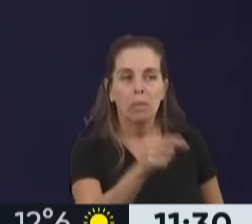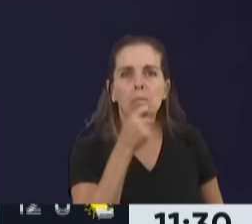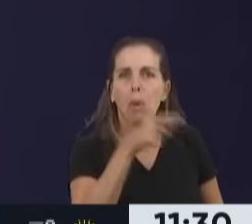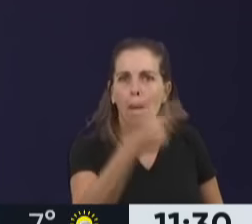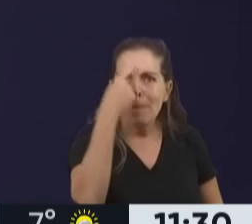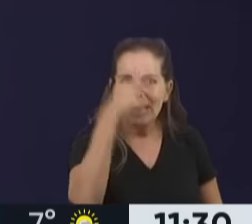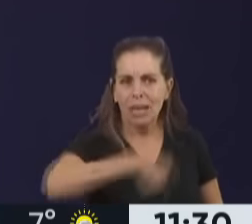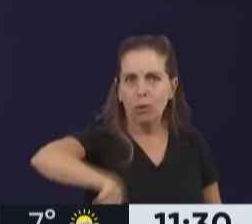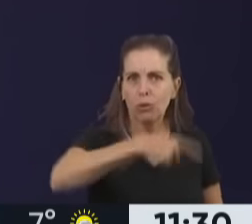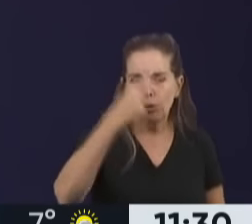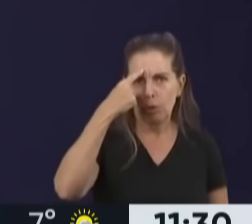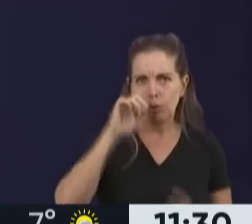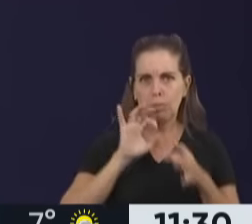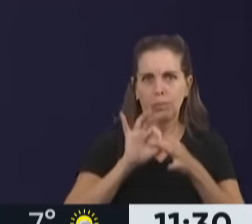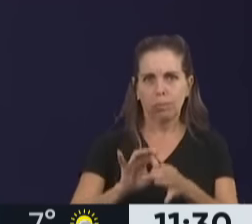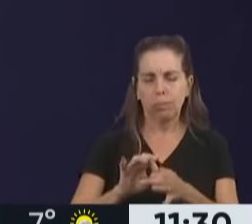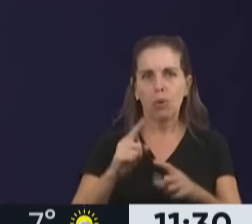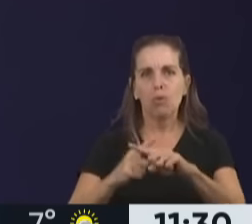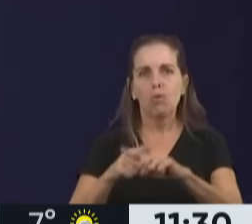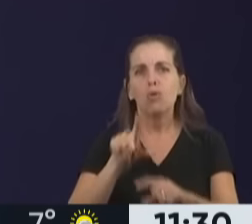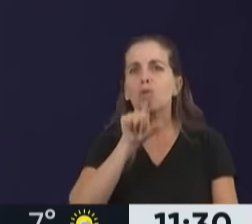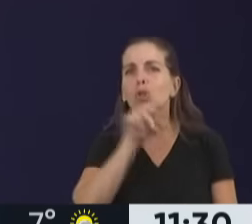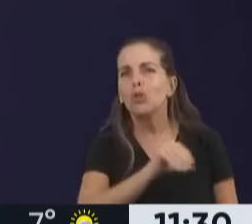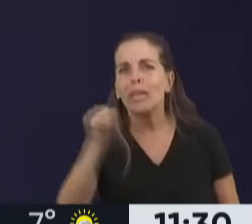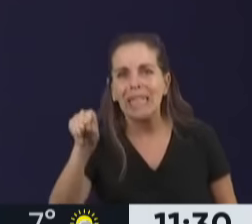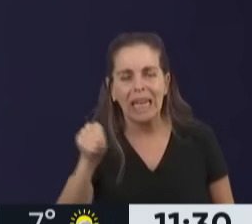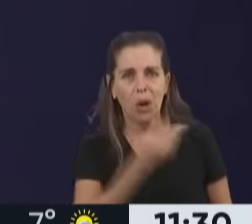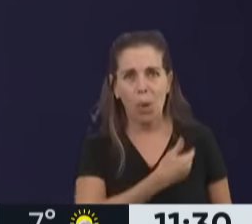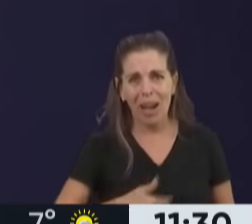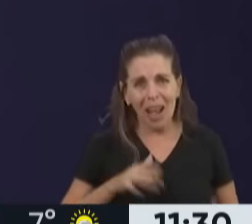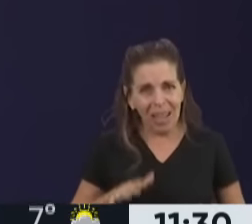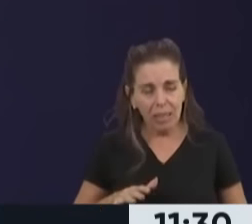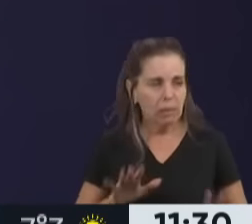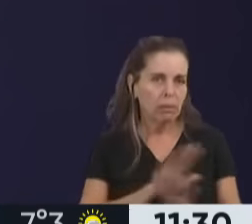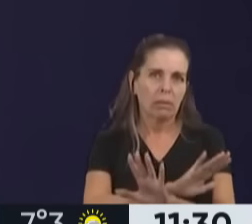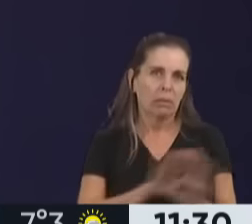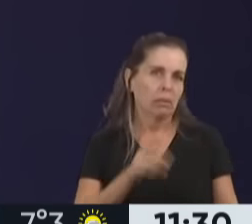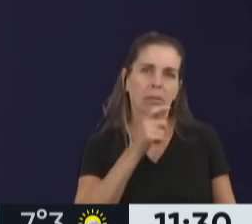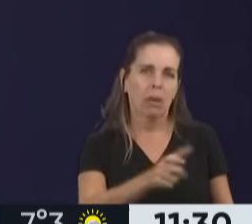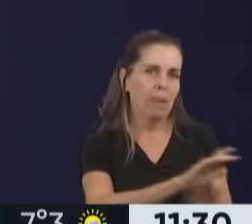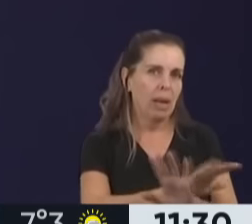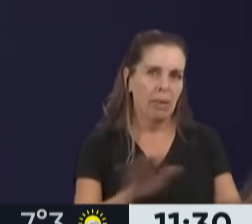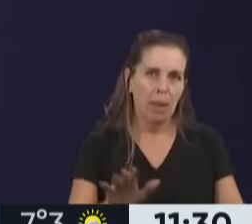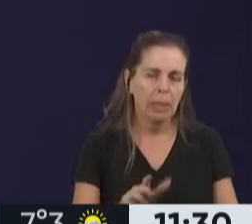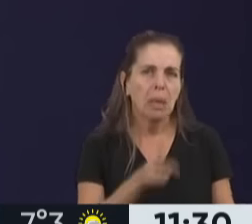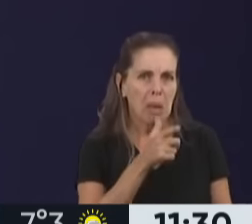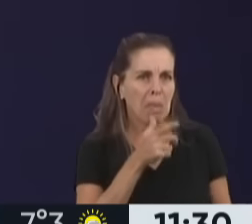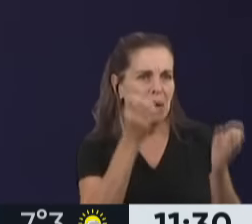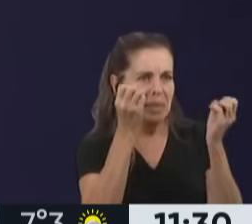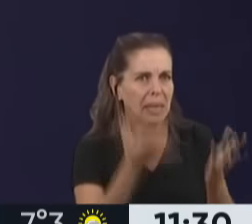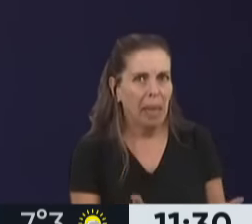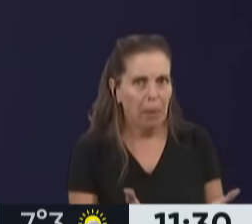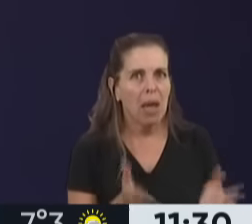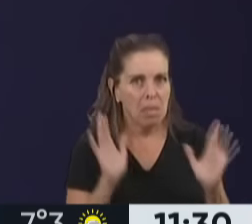gobernamos con una cuenta de Twitter no tengo mucho para decirte me parece me parece fantástico